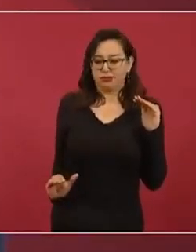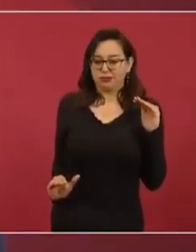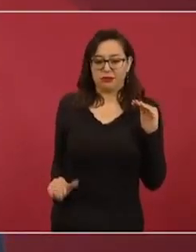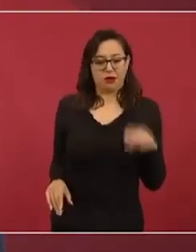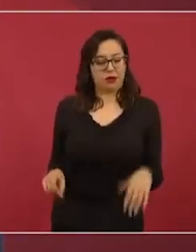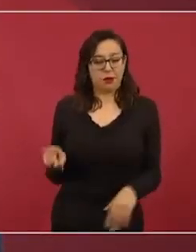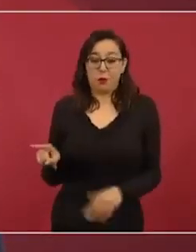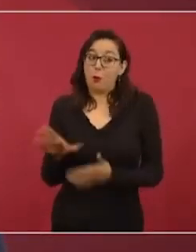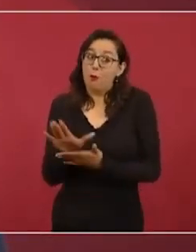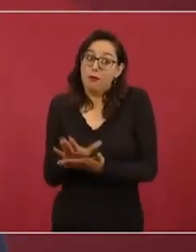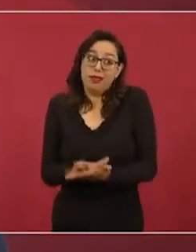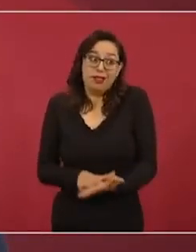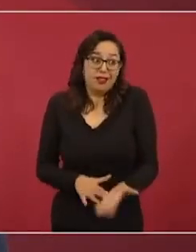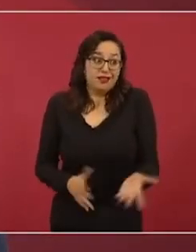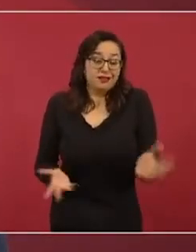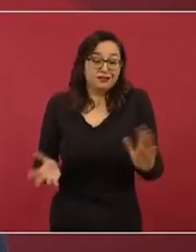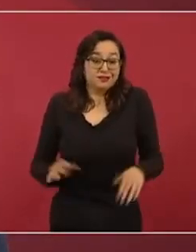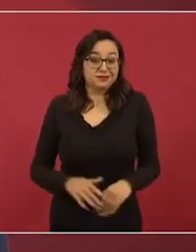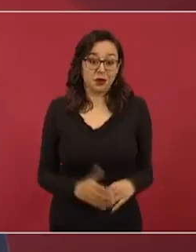modesto.